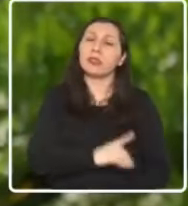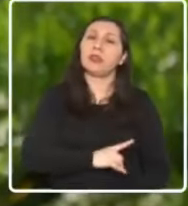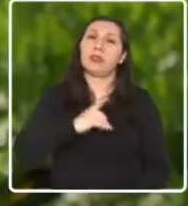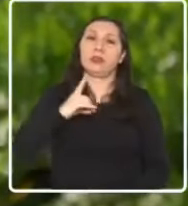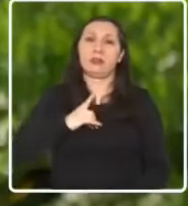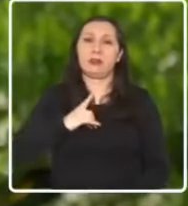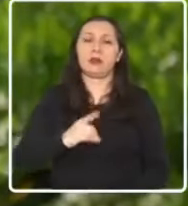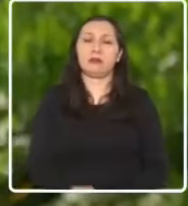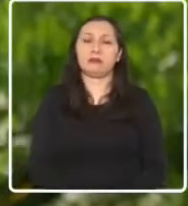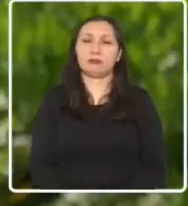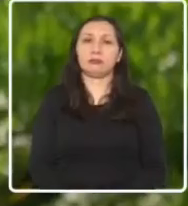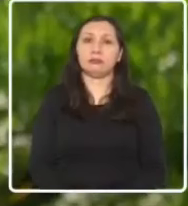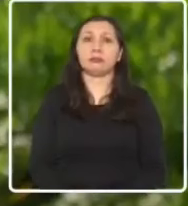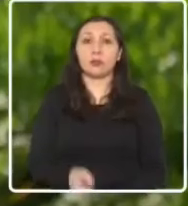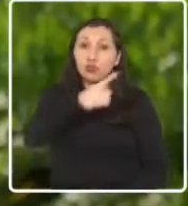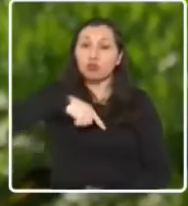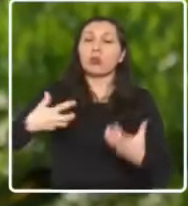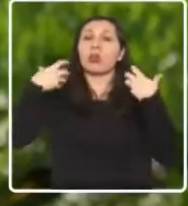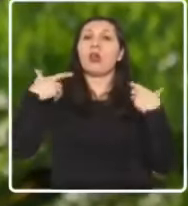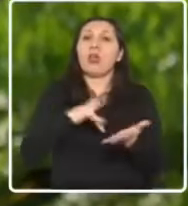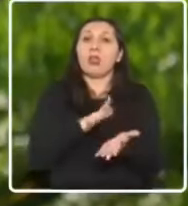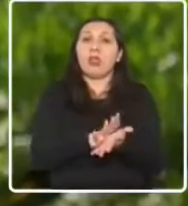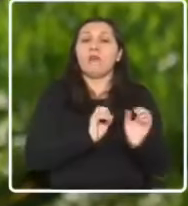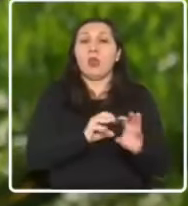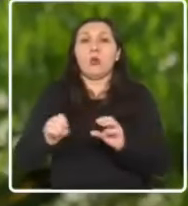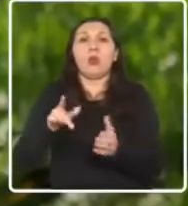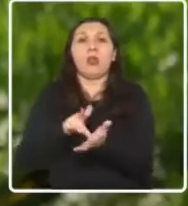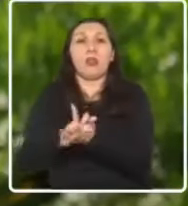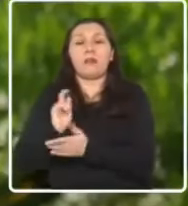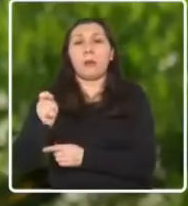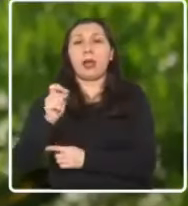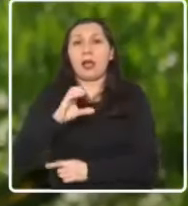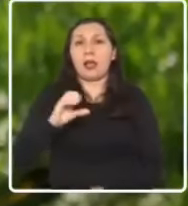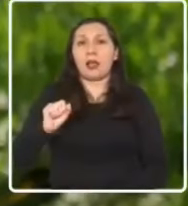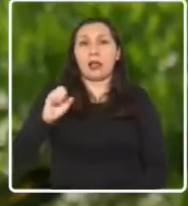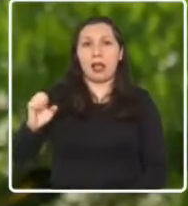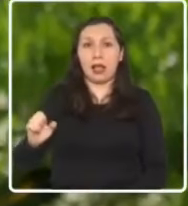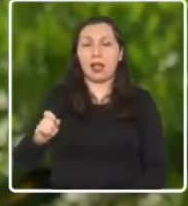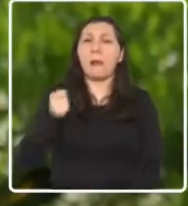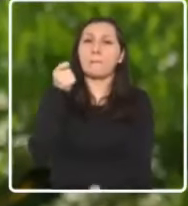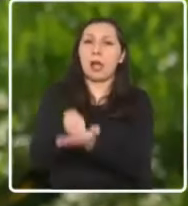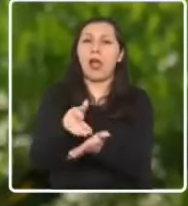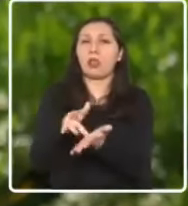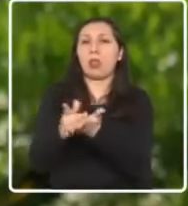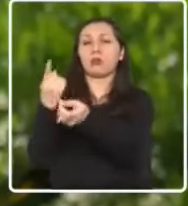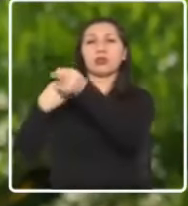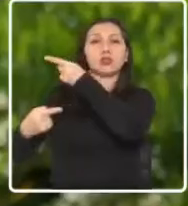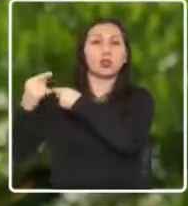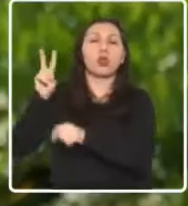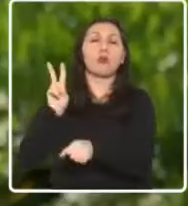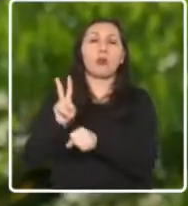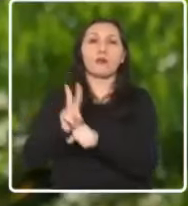digna. Es hacernos cargo de la deuda educativa de los deudores del CAE y pagar la deuda histórica de los